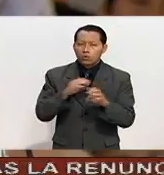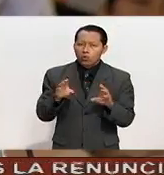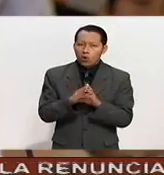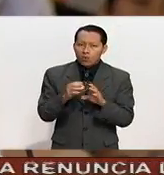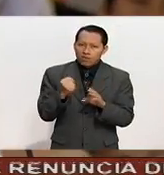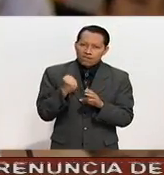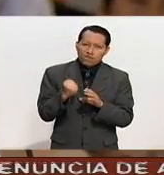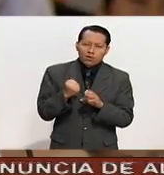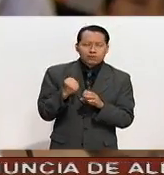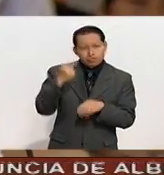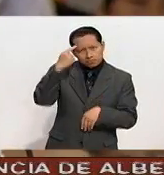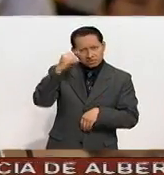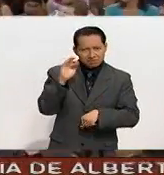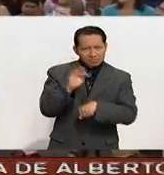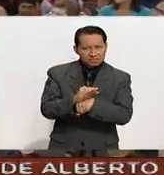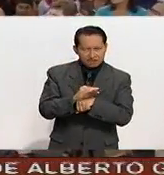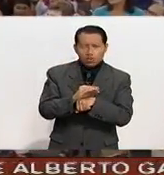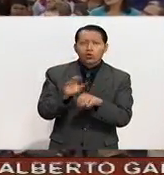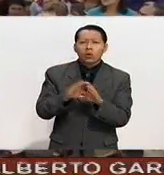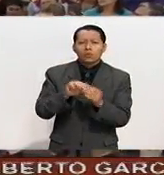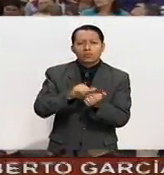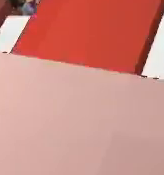poder de transformar vidas.